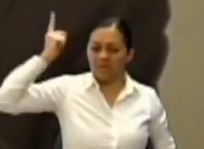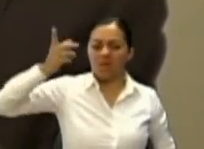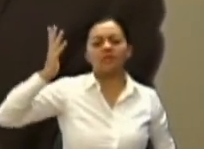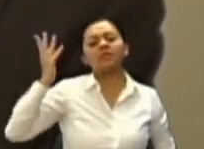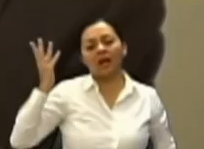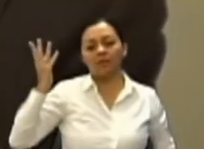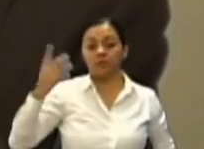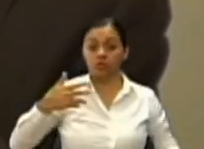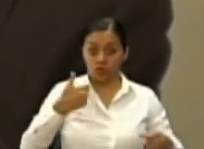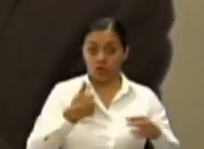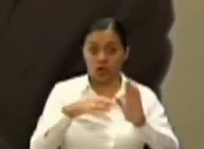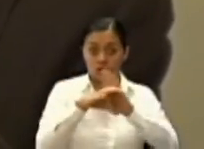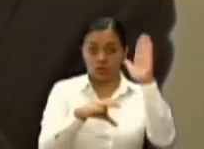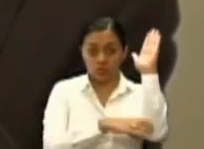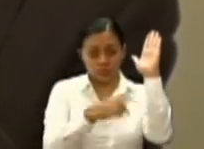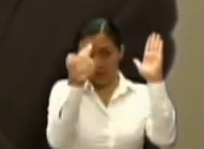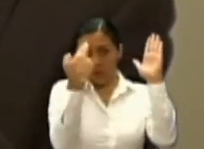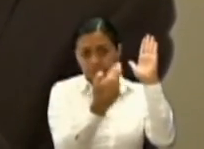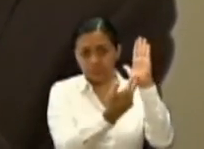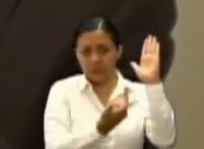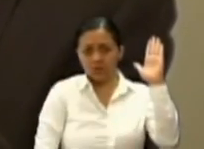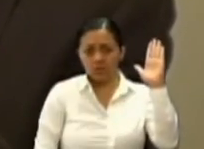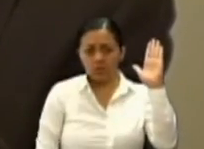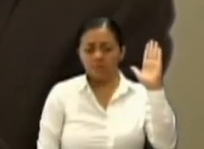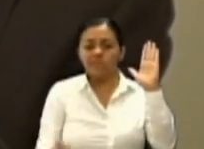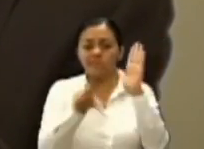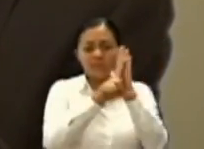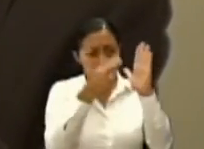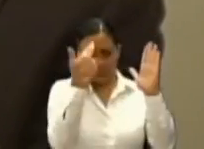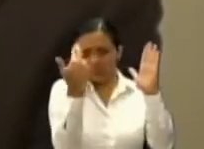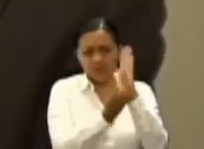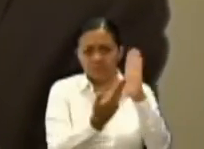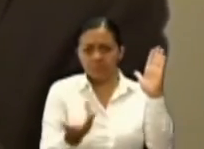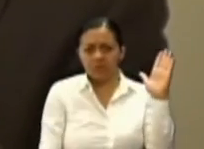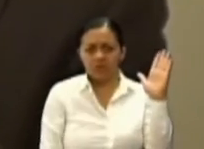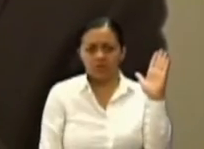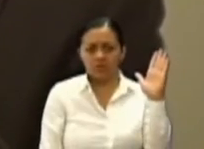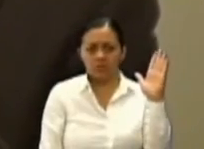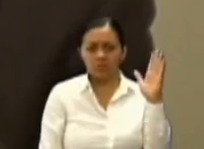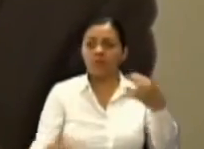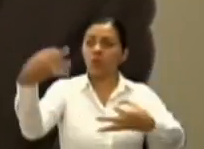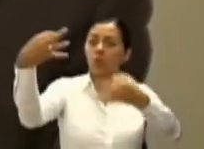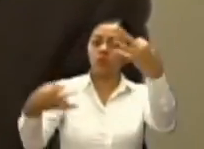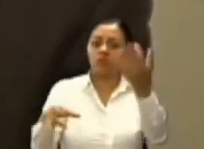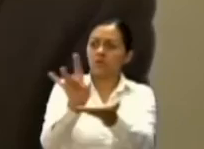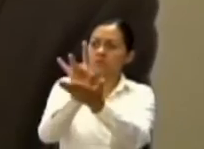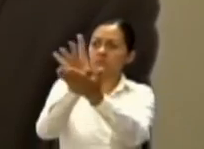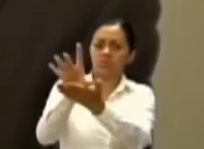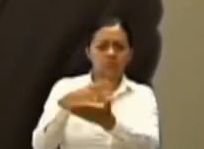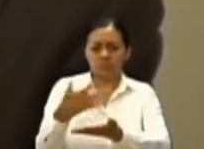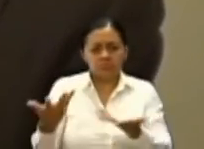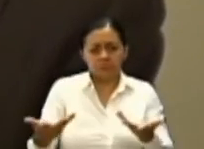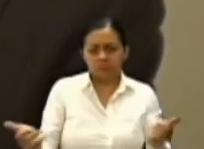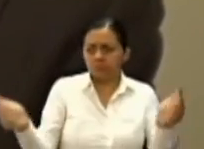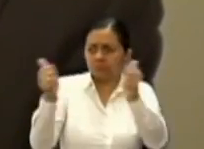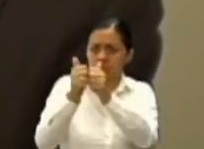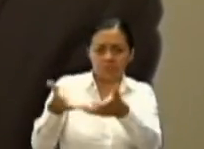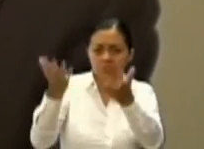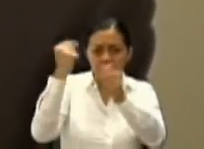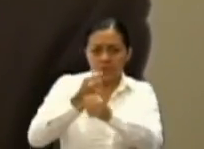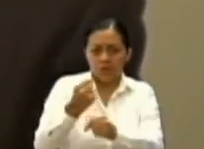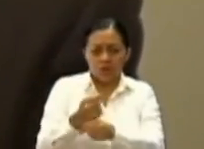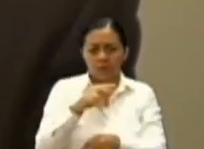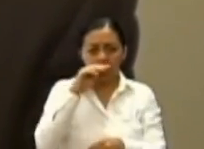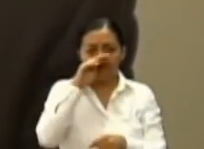quebrantado qué ley hemos roto que corte suprema hemos destituido que depósito hemos congelado etcétera